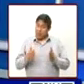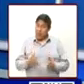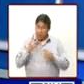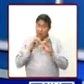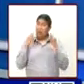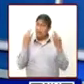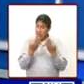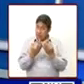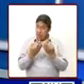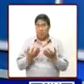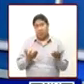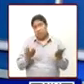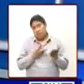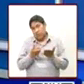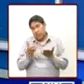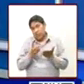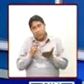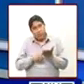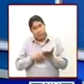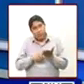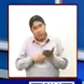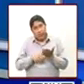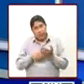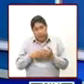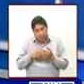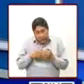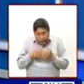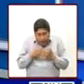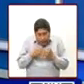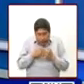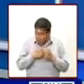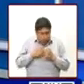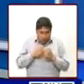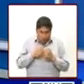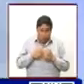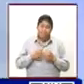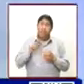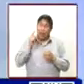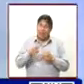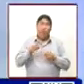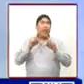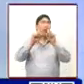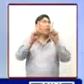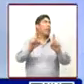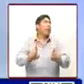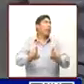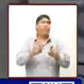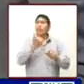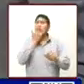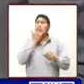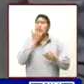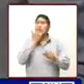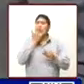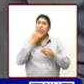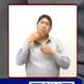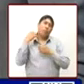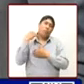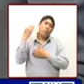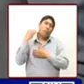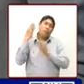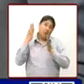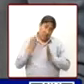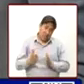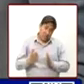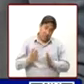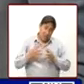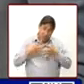hay una familia, ¿no? Que evidentemente, y eso de alguna manera merma en el rendimiento de los jugadores. ¿No? Ahí te preguntas qué pasa con la hinchada de Bolívar. Sí,